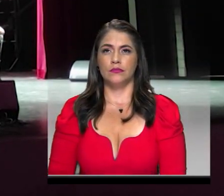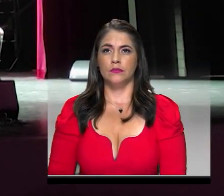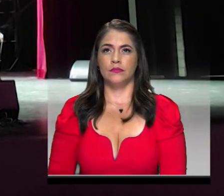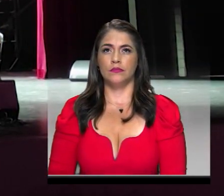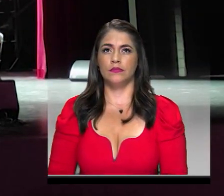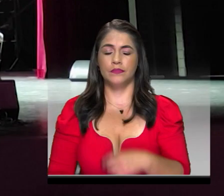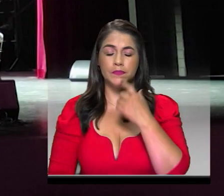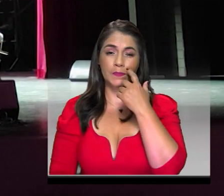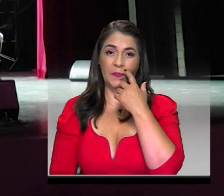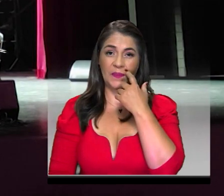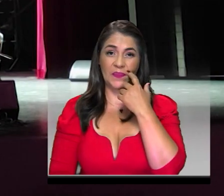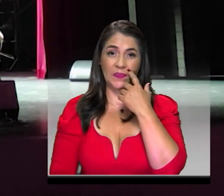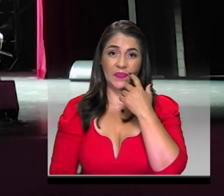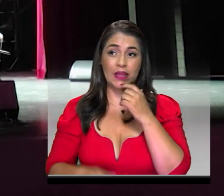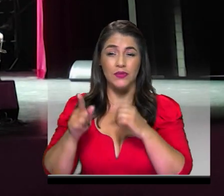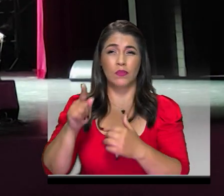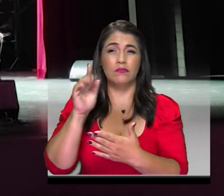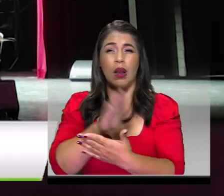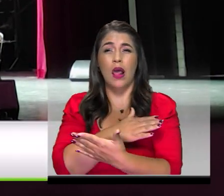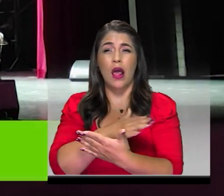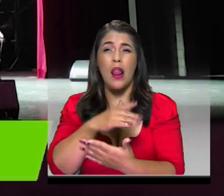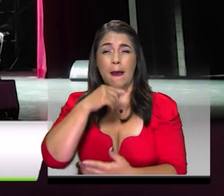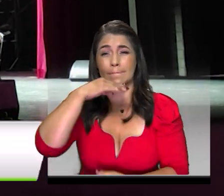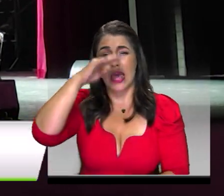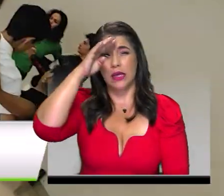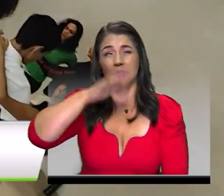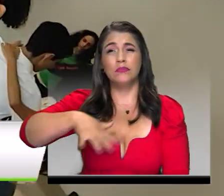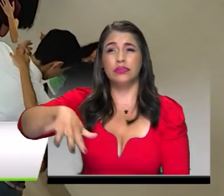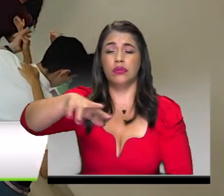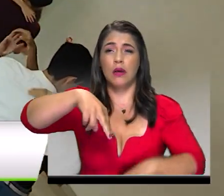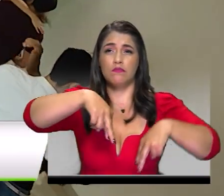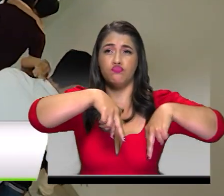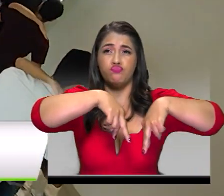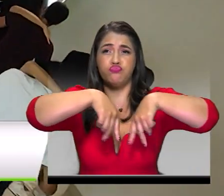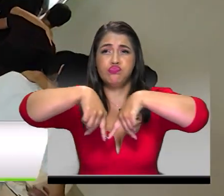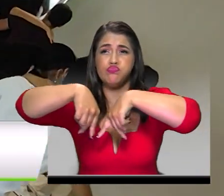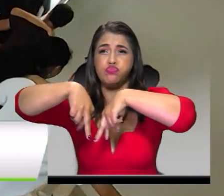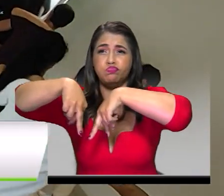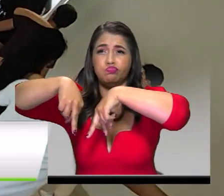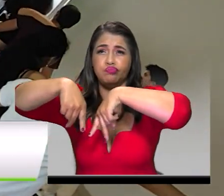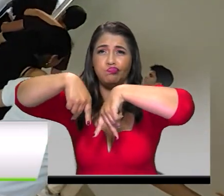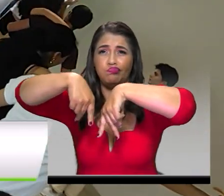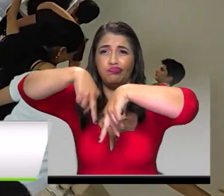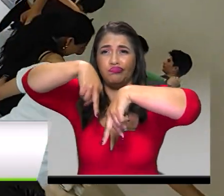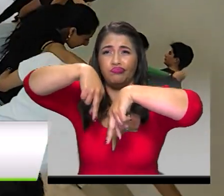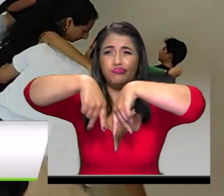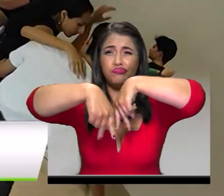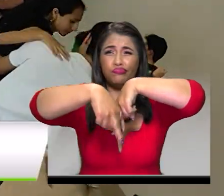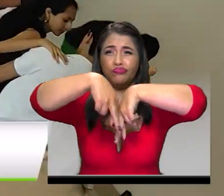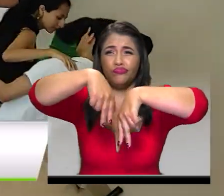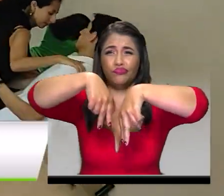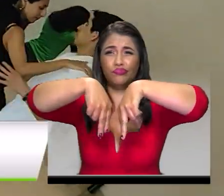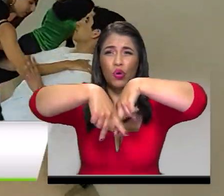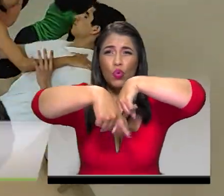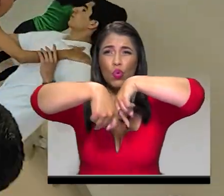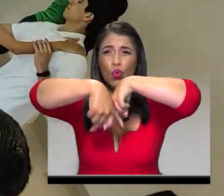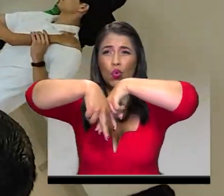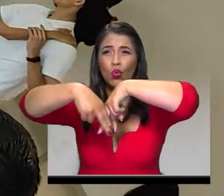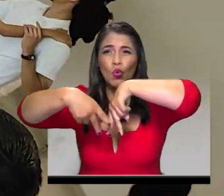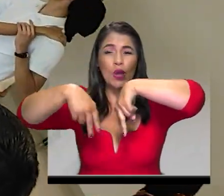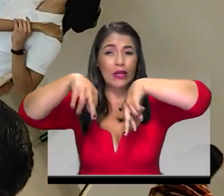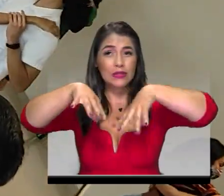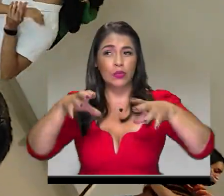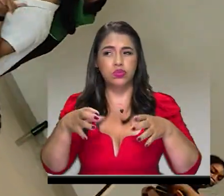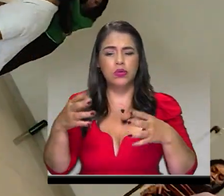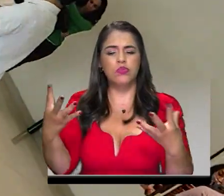el tango es un género emblemático en medellín que muchos bailan y otros interpretan a fuego lento es una agrupación creada por músicos